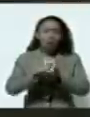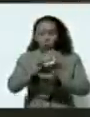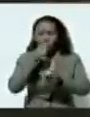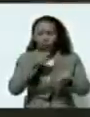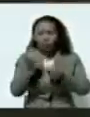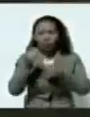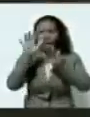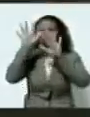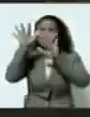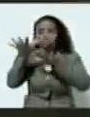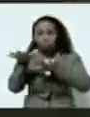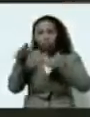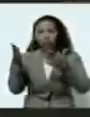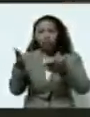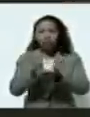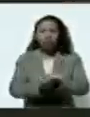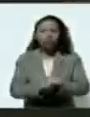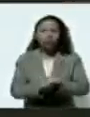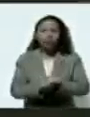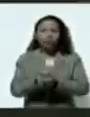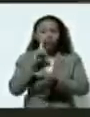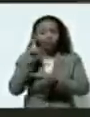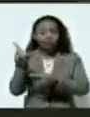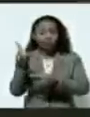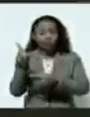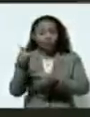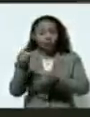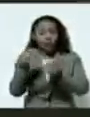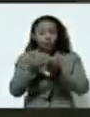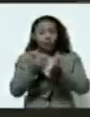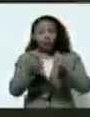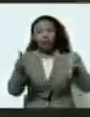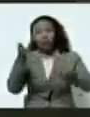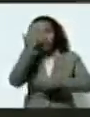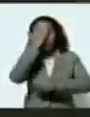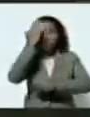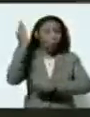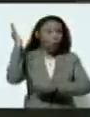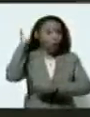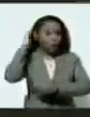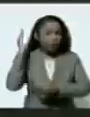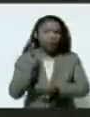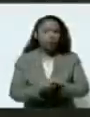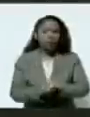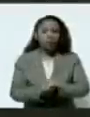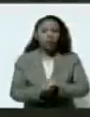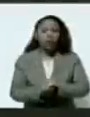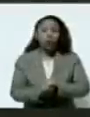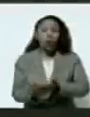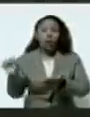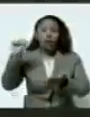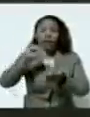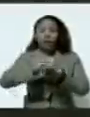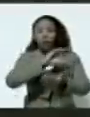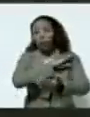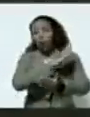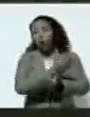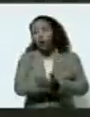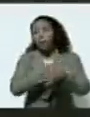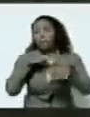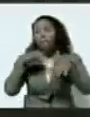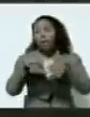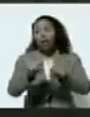sirve a sus fines? De allí la inmensa hipocresía con la que los centros de poder